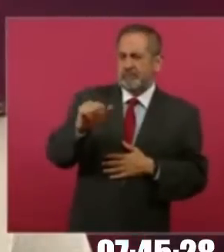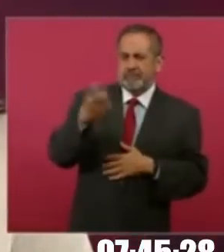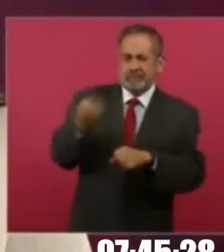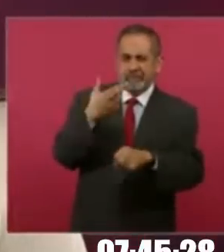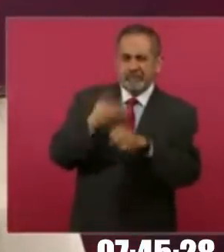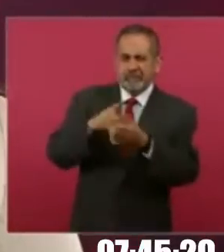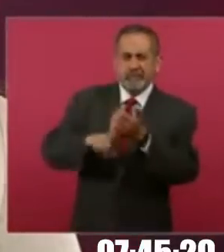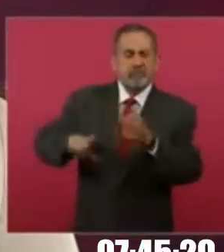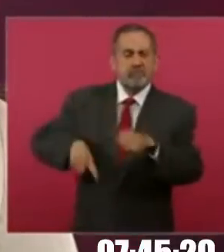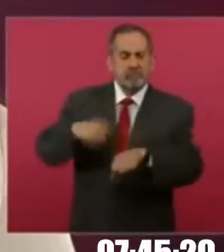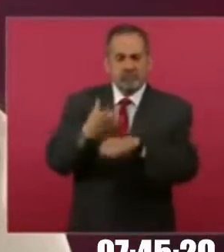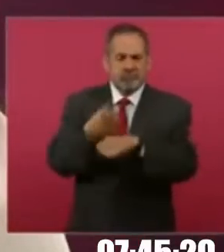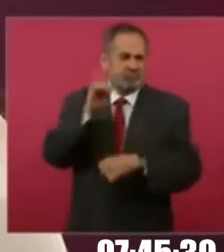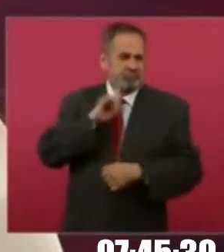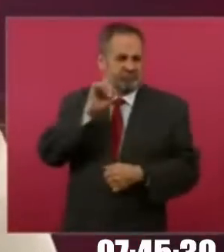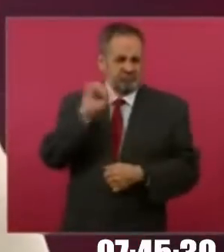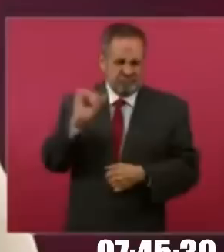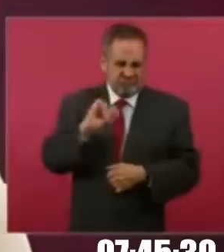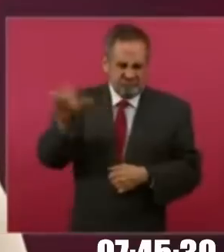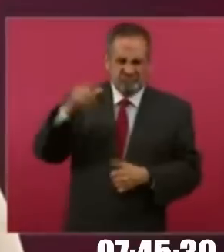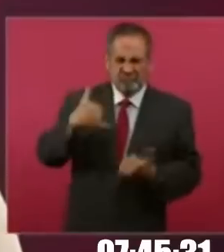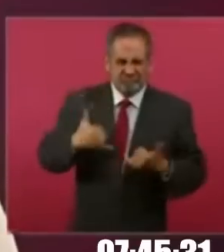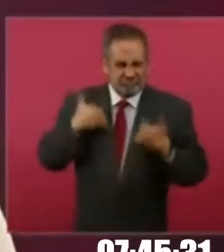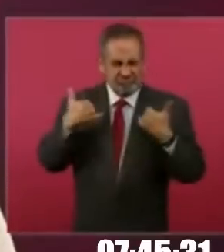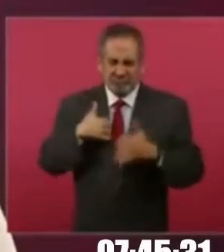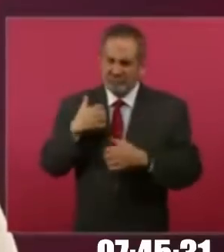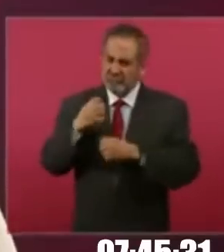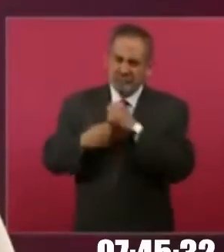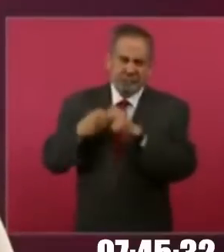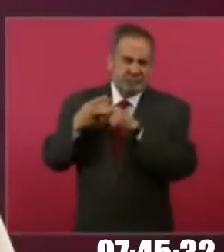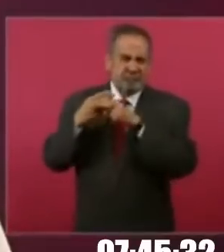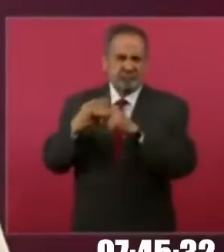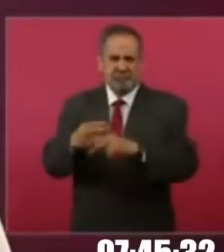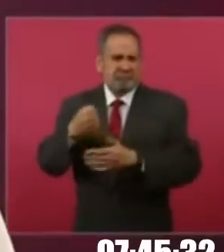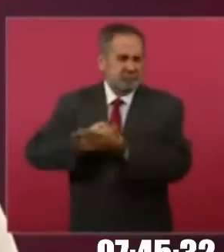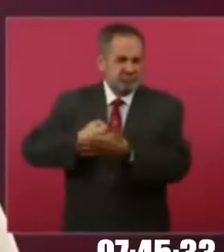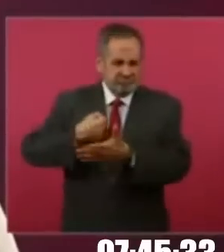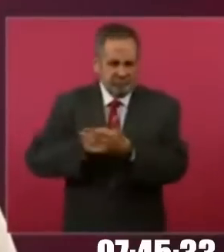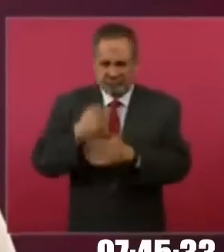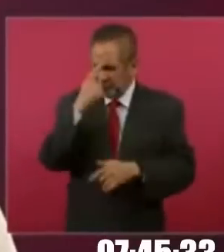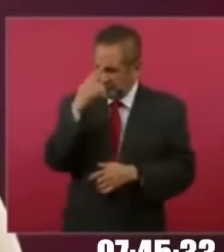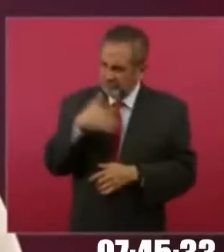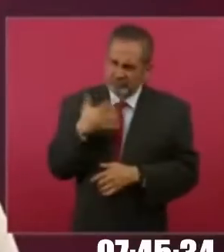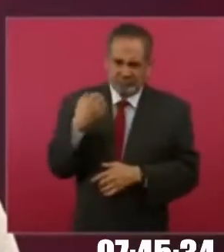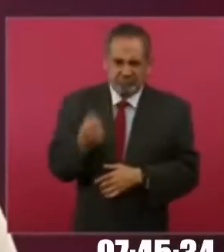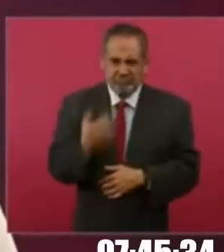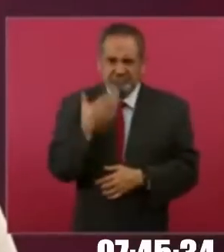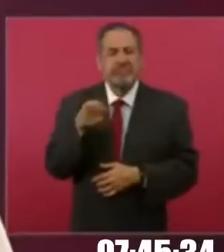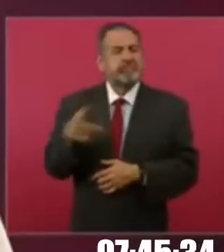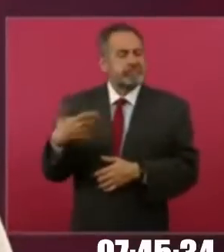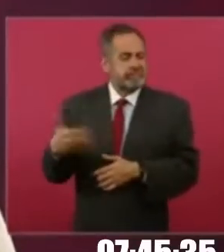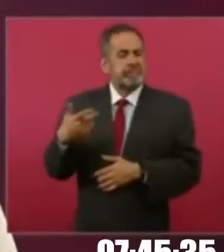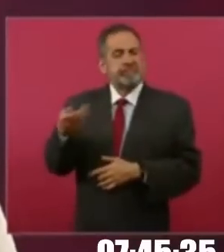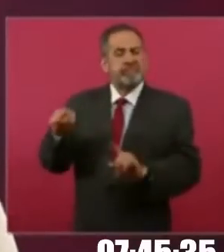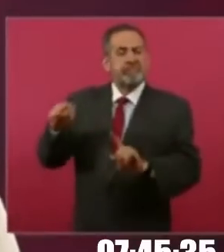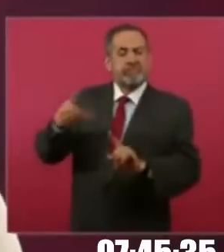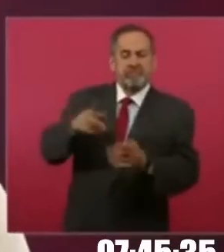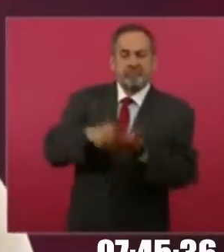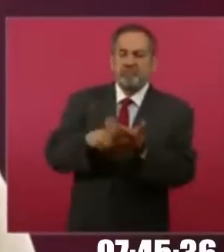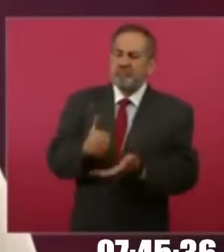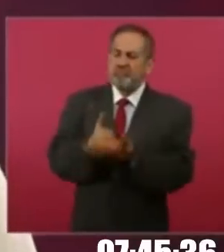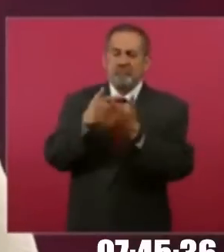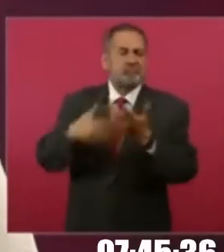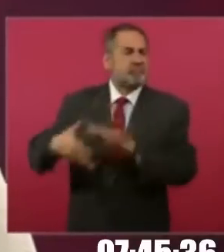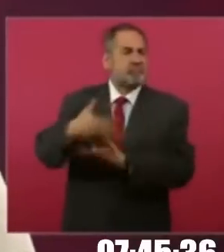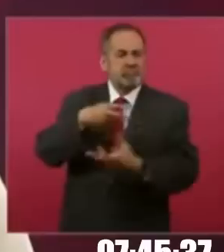gobernación una mujer talentosa joven de Gran trayectoria en la izquierda y de profundas convicciones que mucho Le aportará al momento